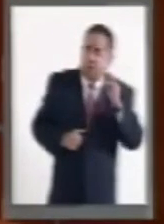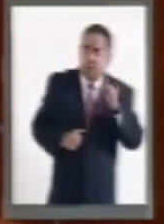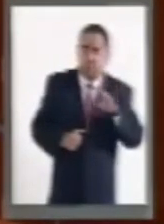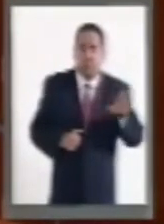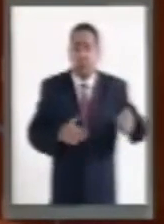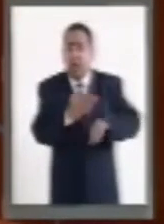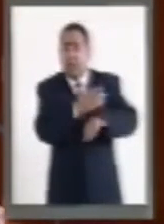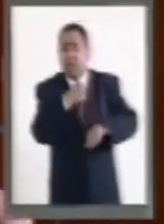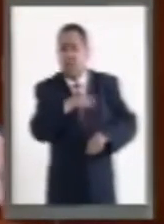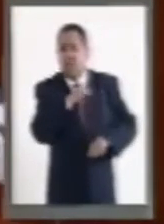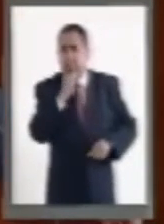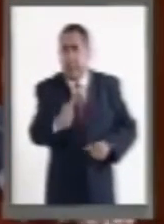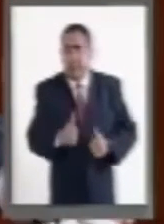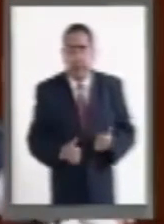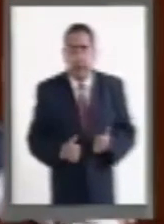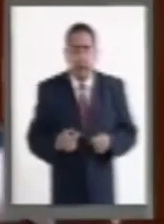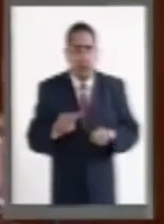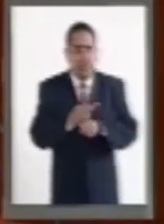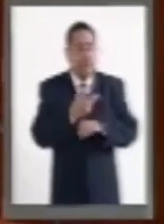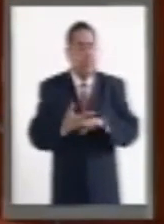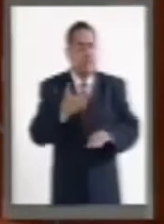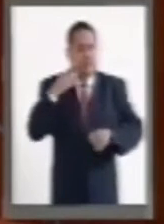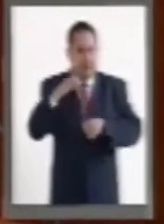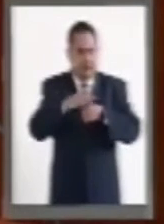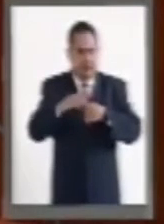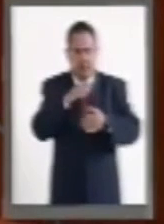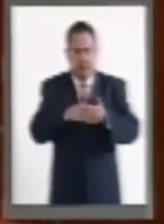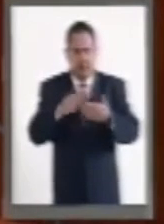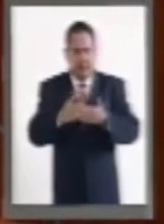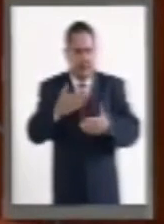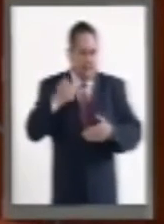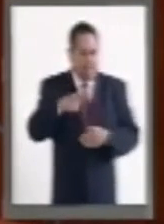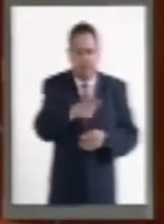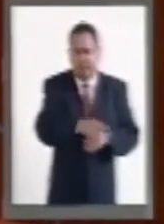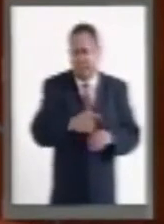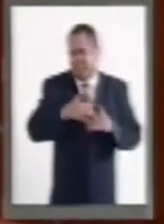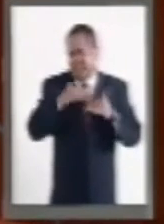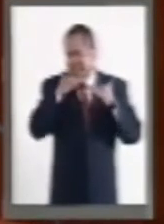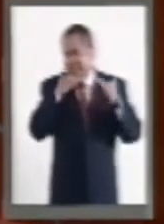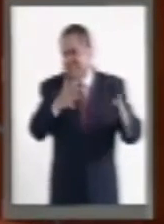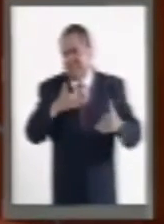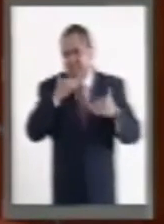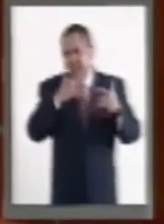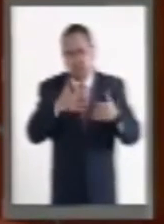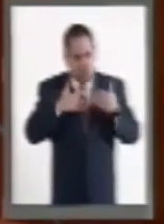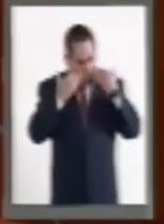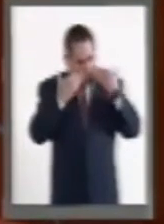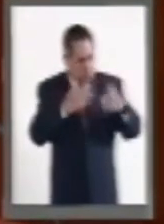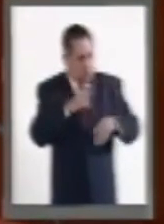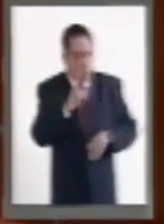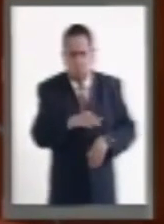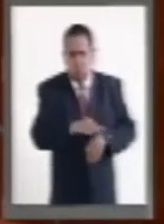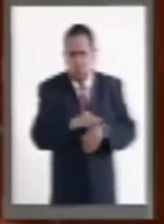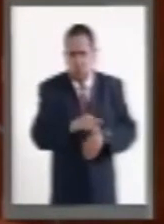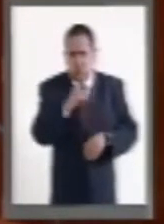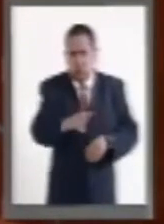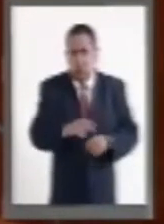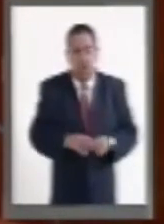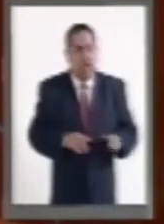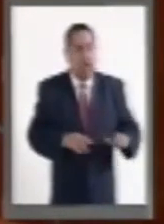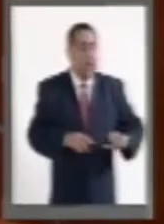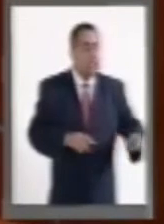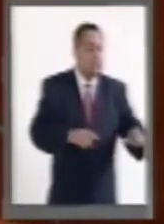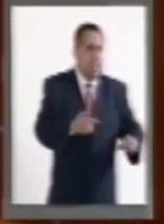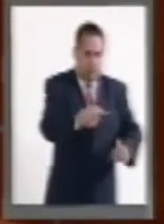ley. La pasada jornada electoral fue la más sucia que me ha tocado vivir, desde la compra y coacción